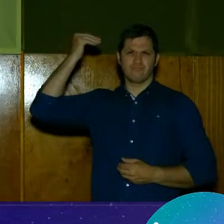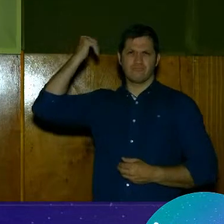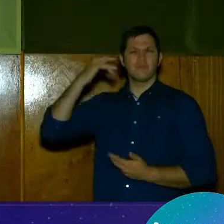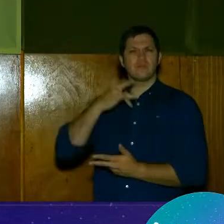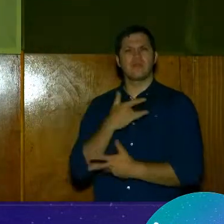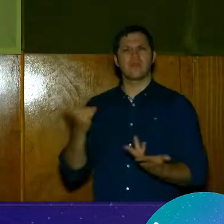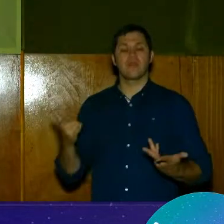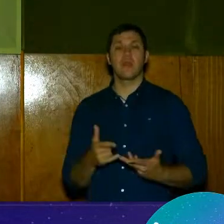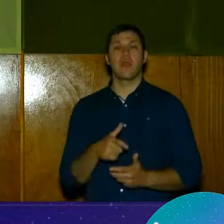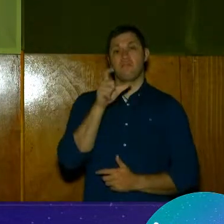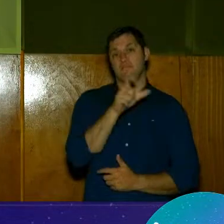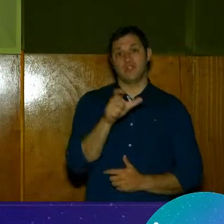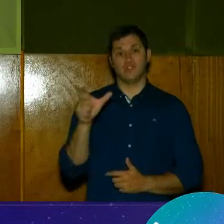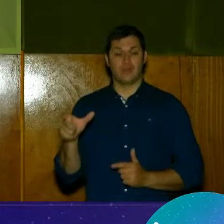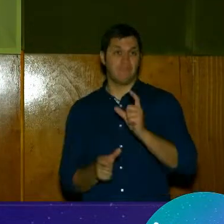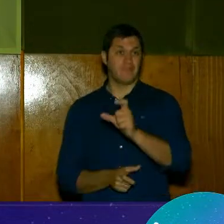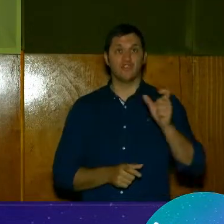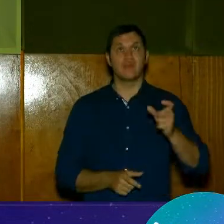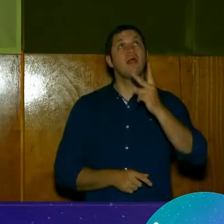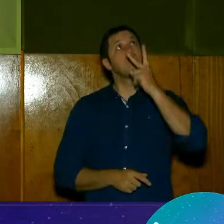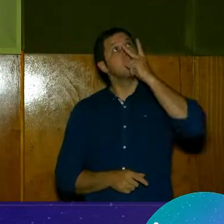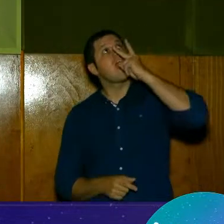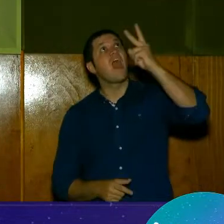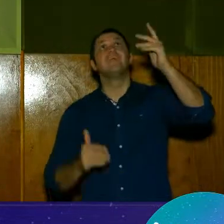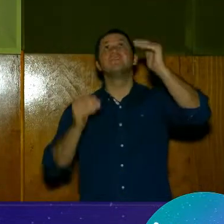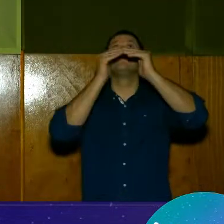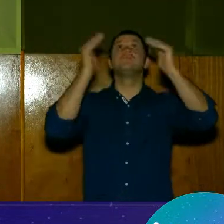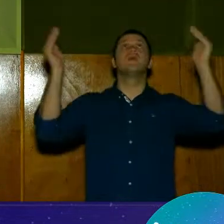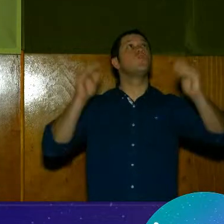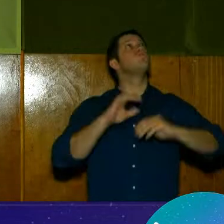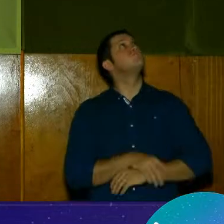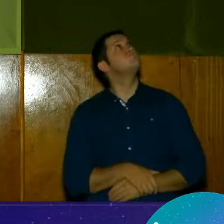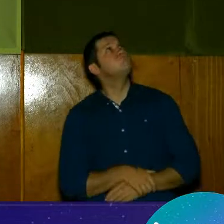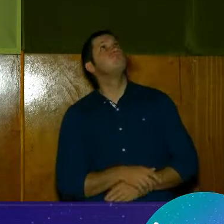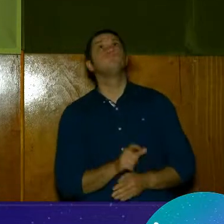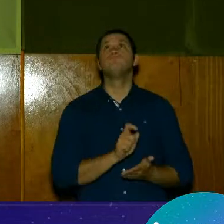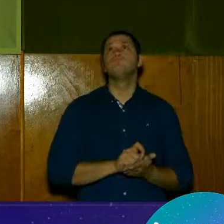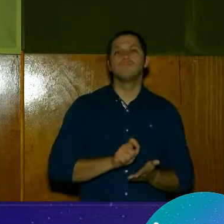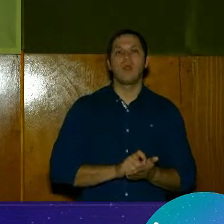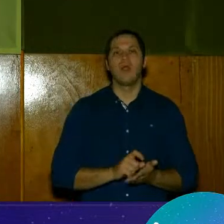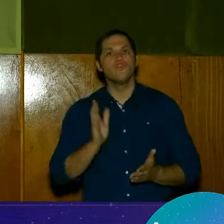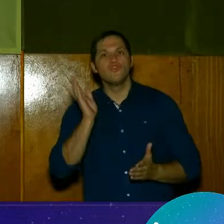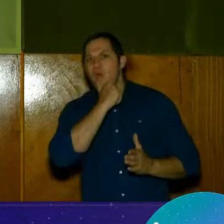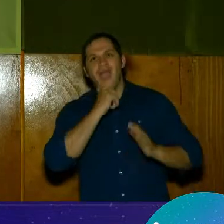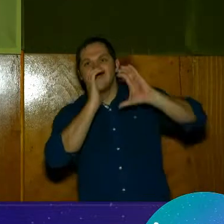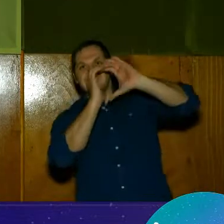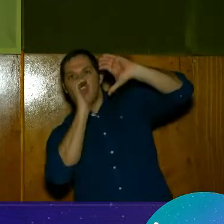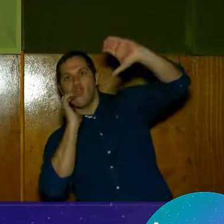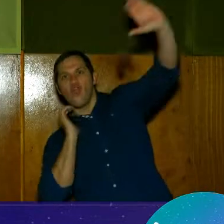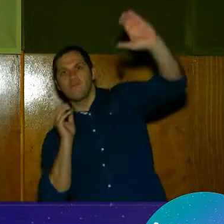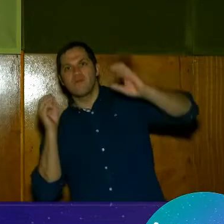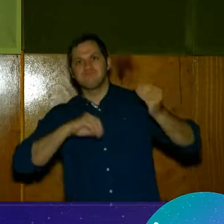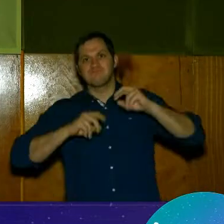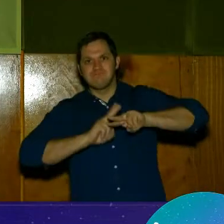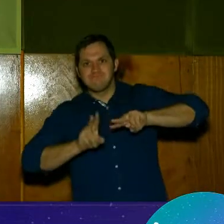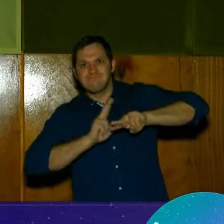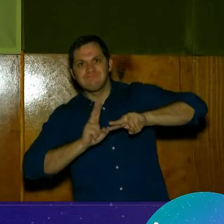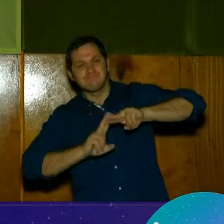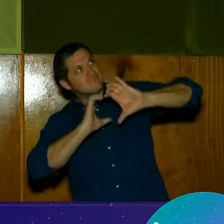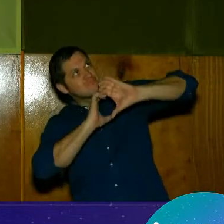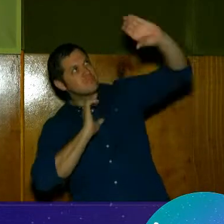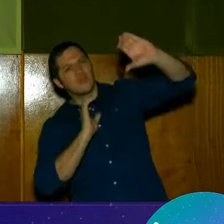universo y qué ha pasado en el universo hay que entender que en la antigüedad hace tanto tiempo lo único que podían hacer era mirar el